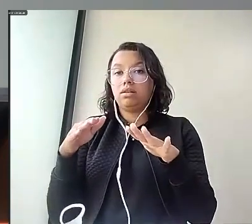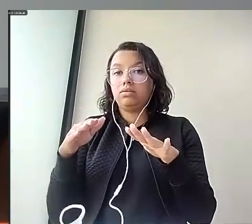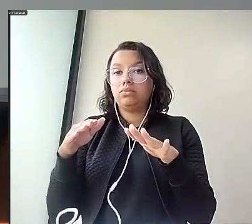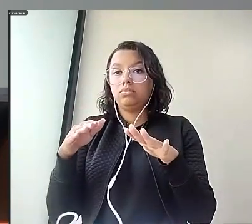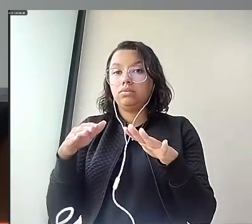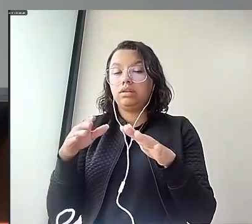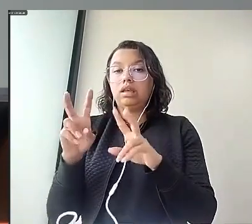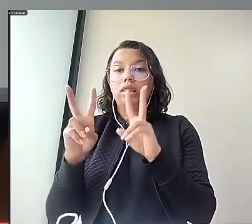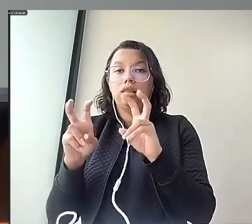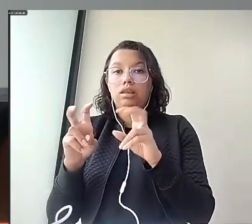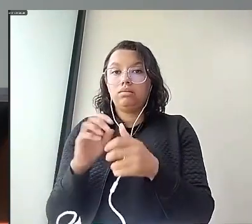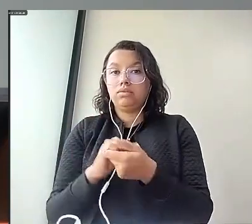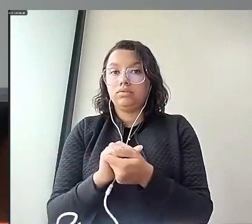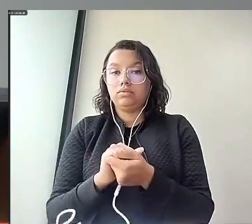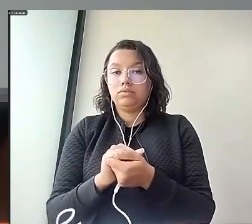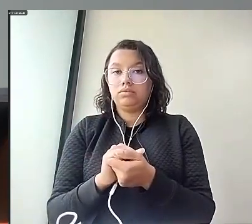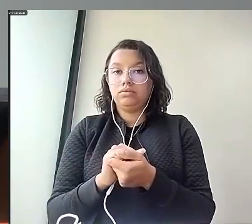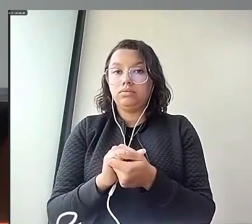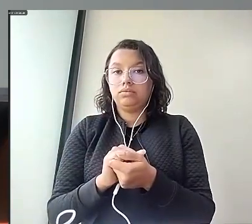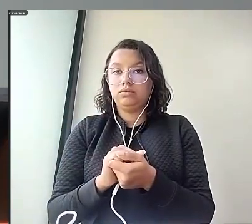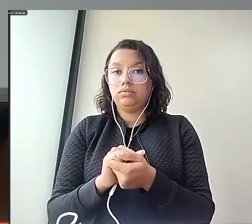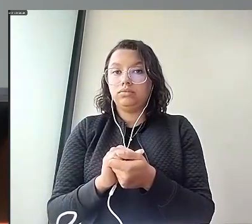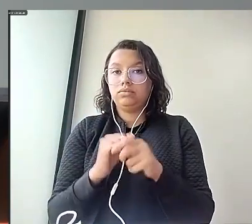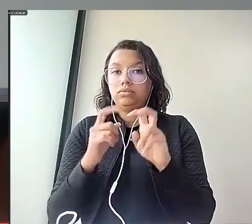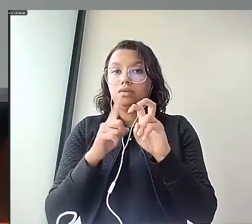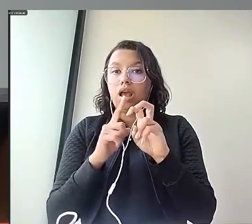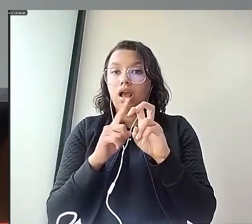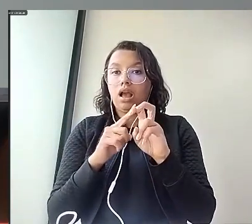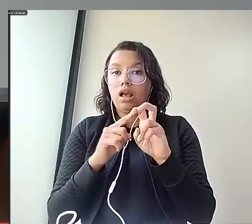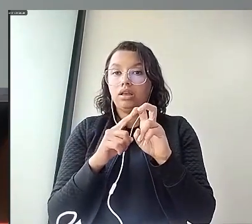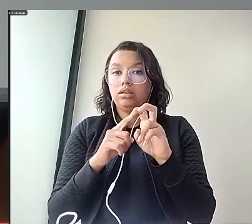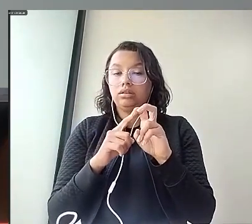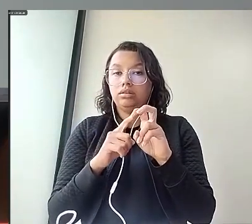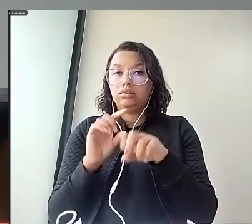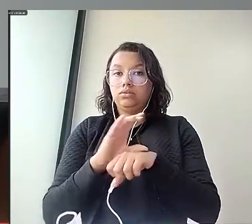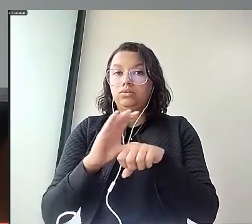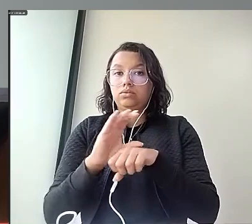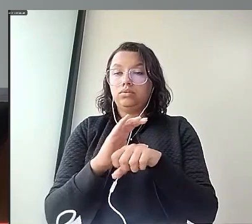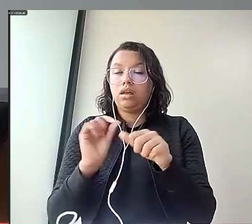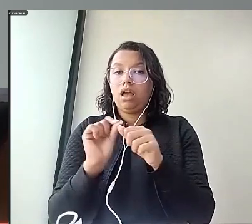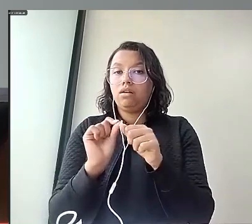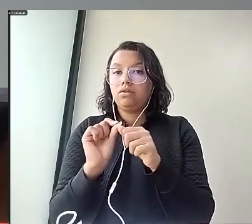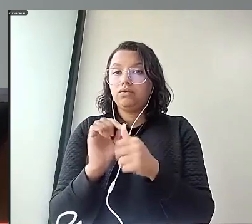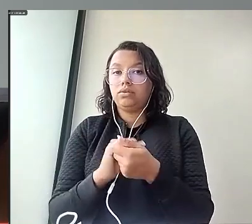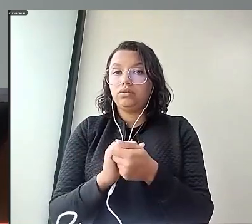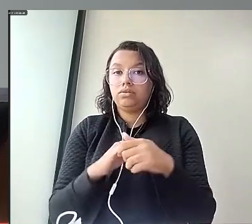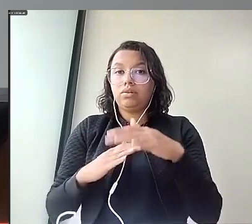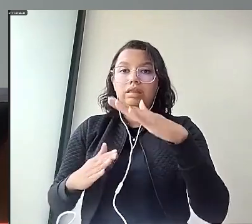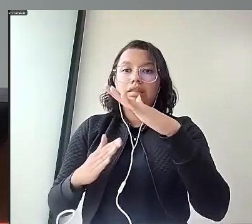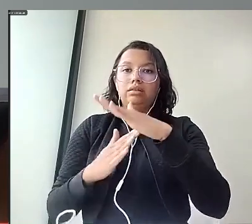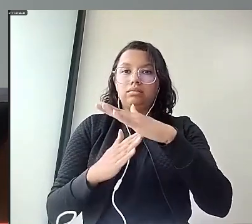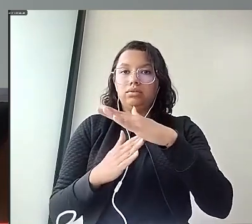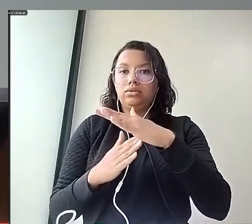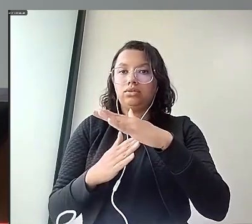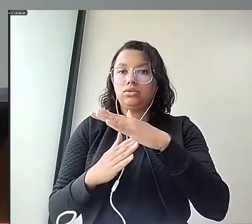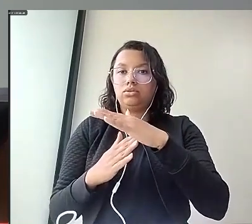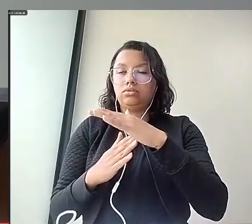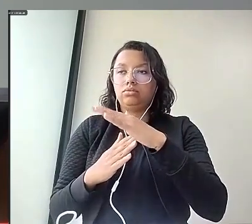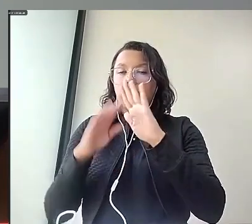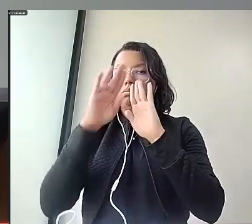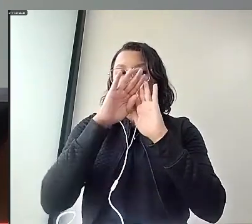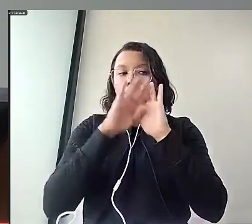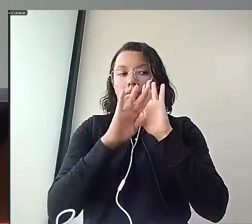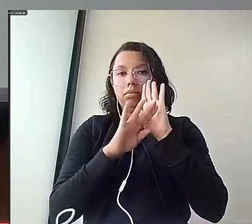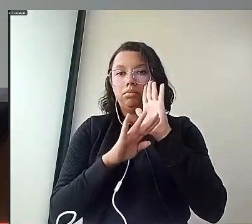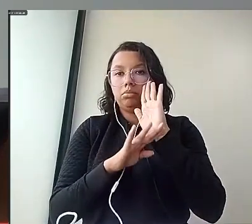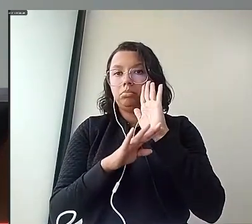de cualquier control, la Quinta República estableció un límite, un cuadro, una